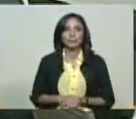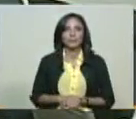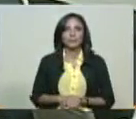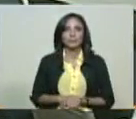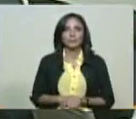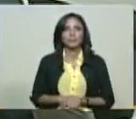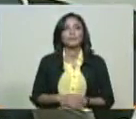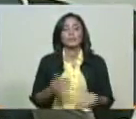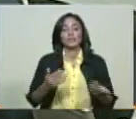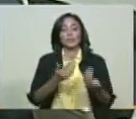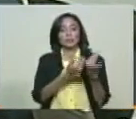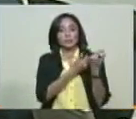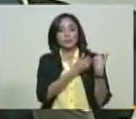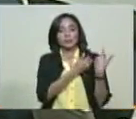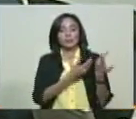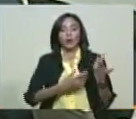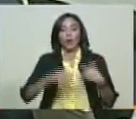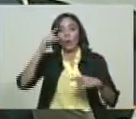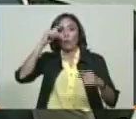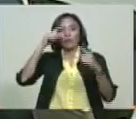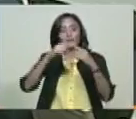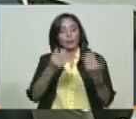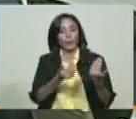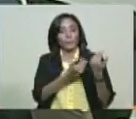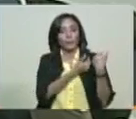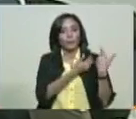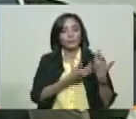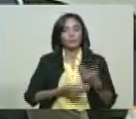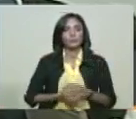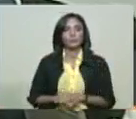es una gran tarea de nuestra generación